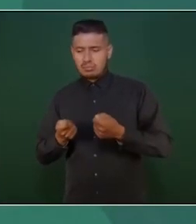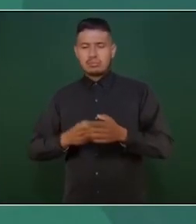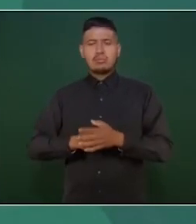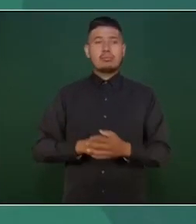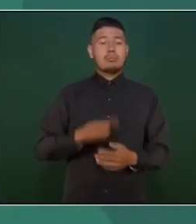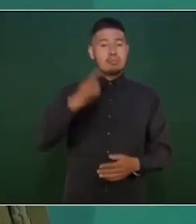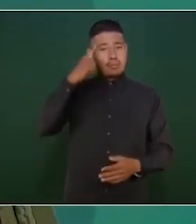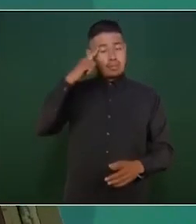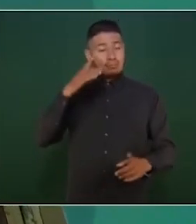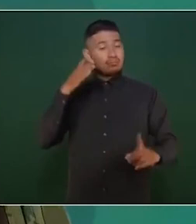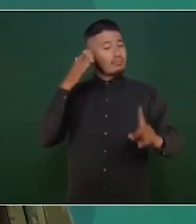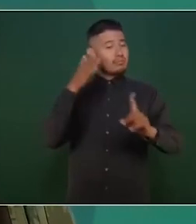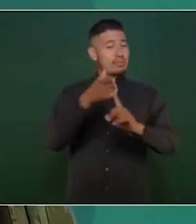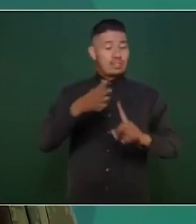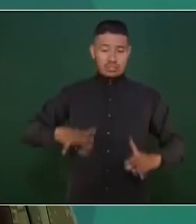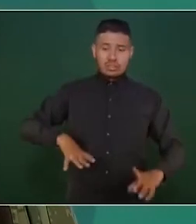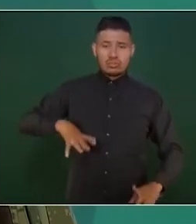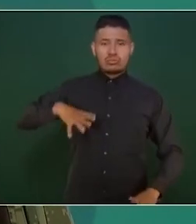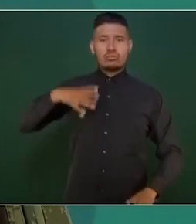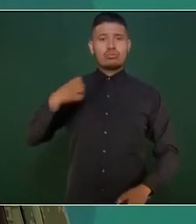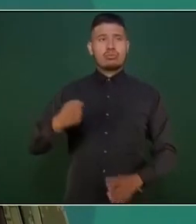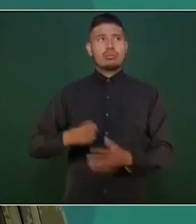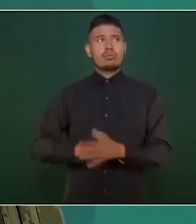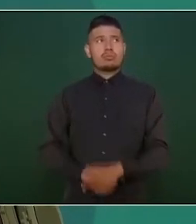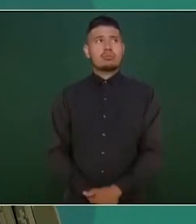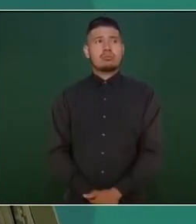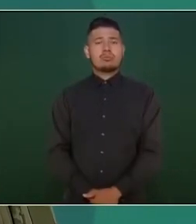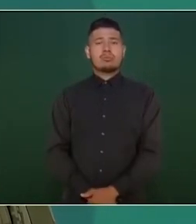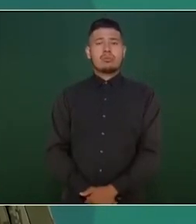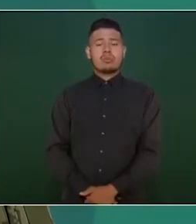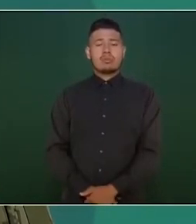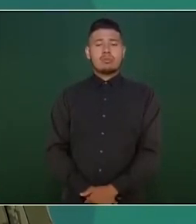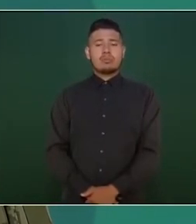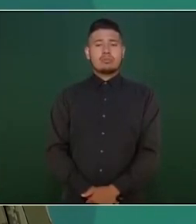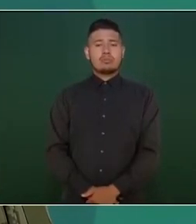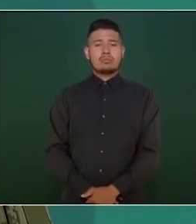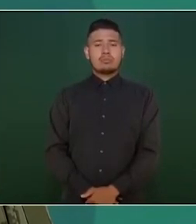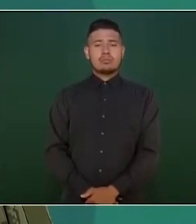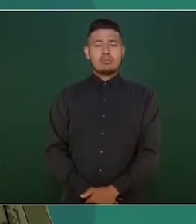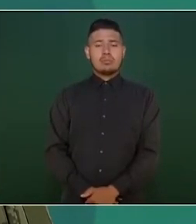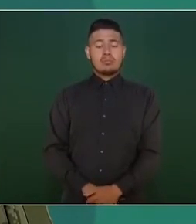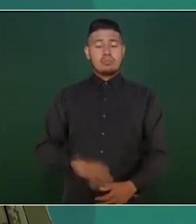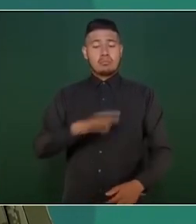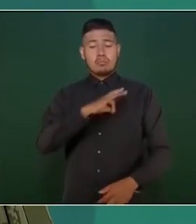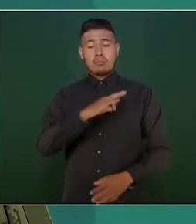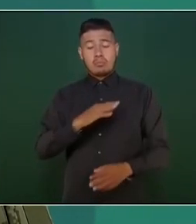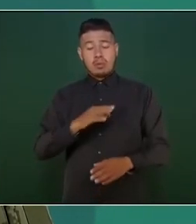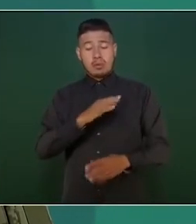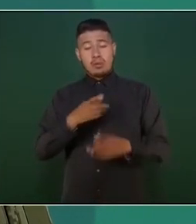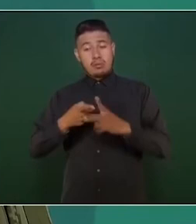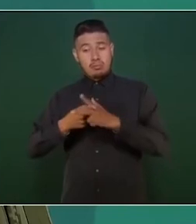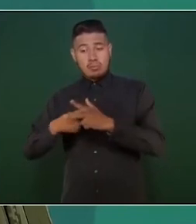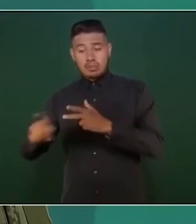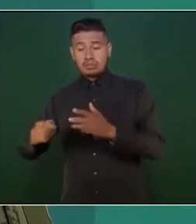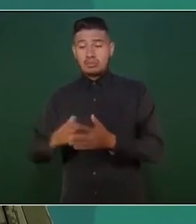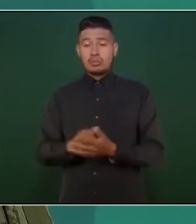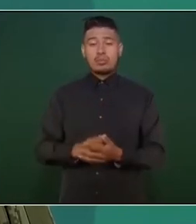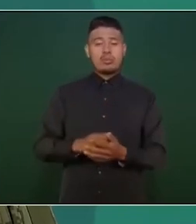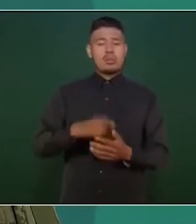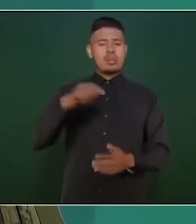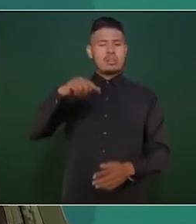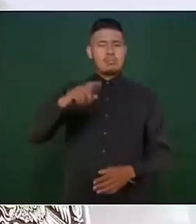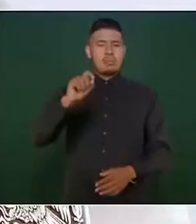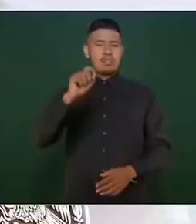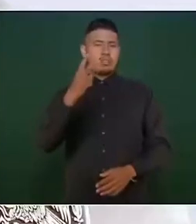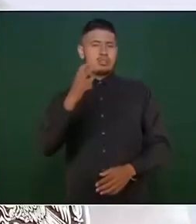coadyuvar en el esfuerzo, se desplegó o ha desplegado desde mayo del 22 a